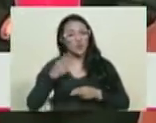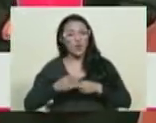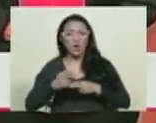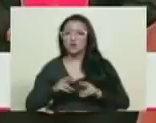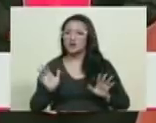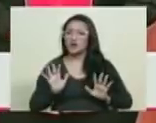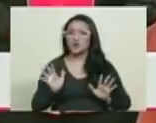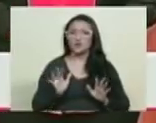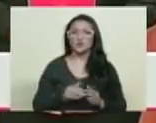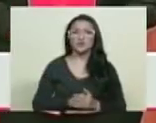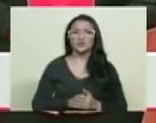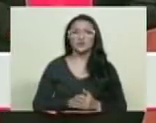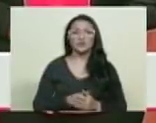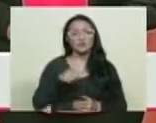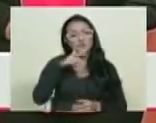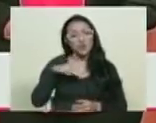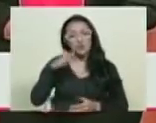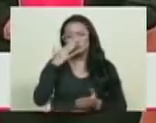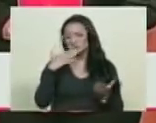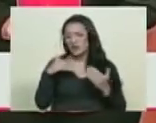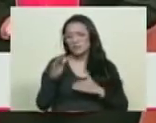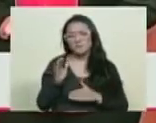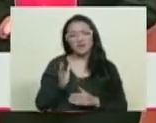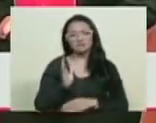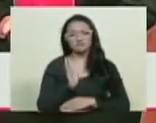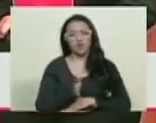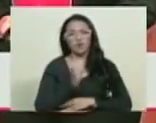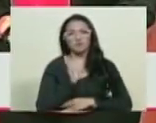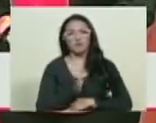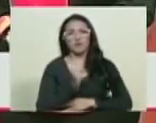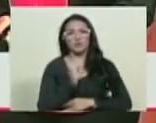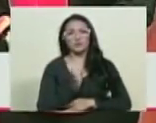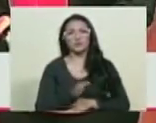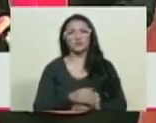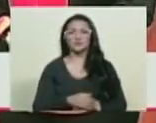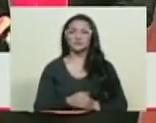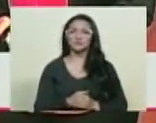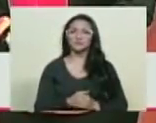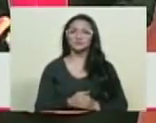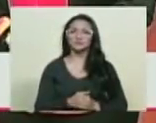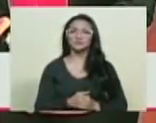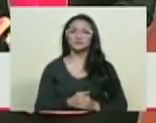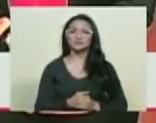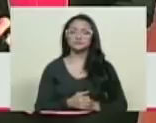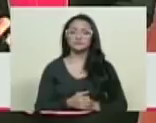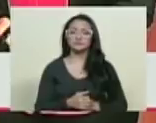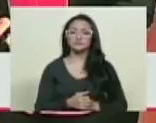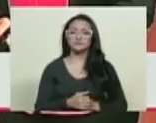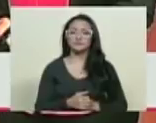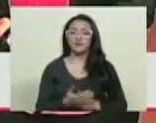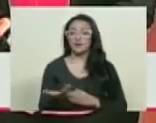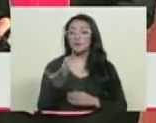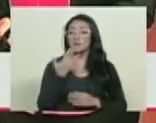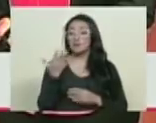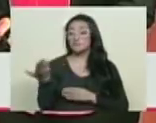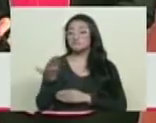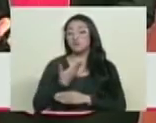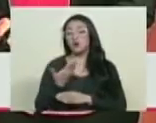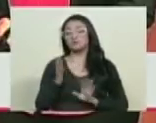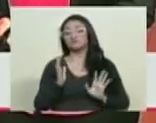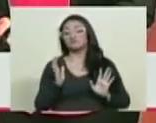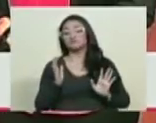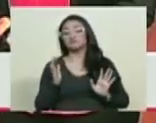guerra mediática nuestro pueblo siempre da un paso al frente y cuando nos han derrotado el chavismo también es